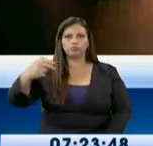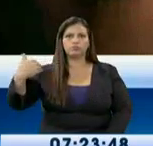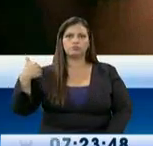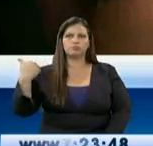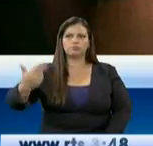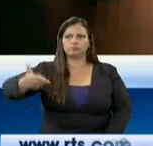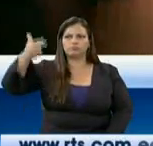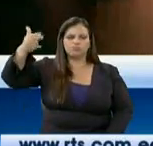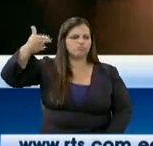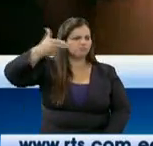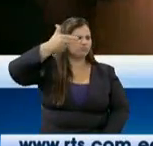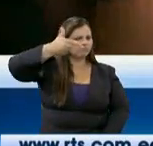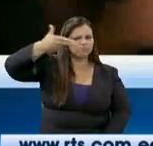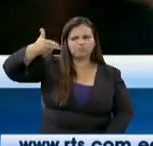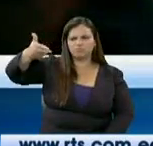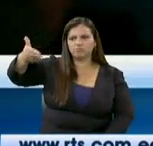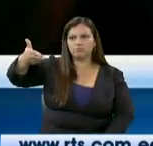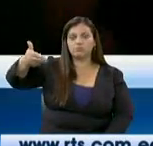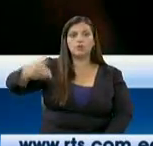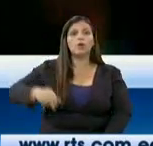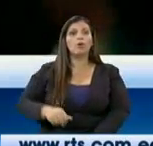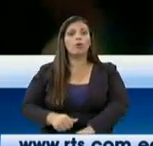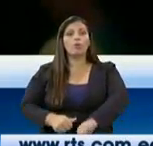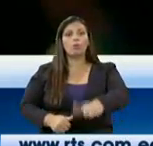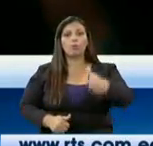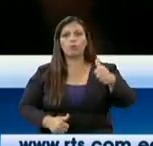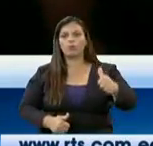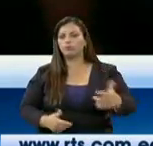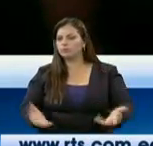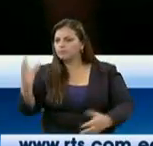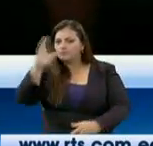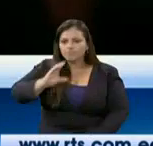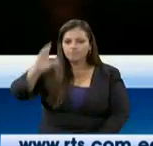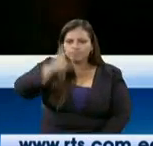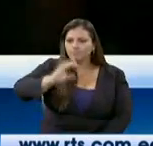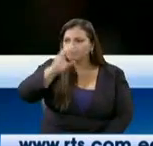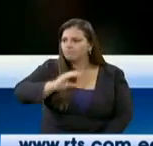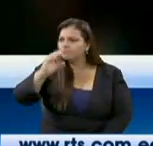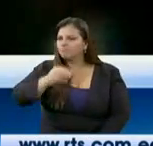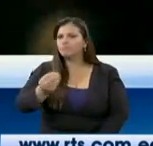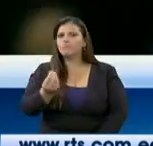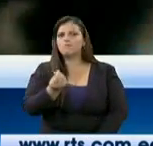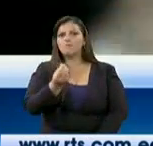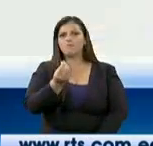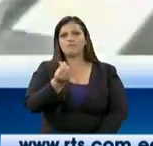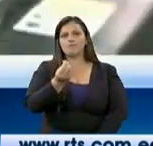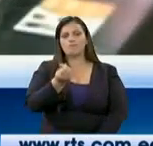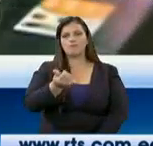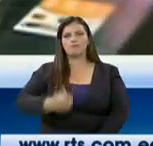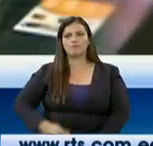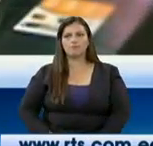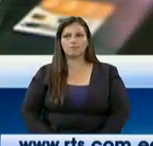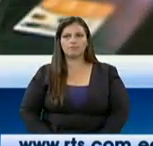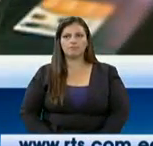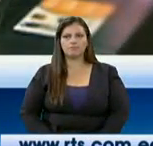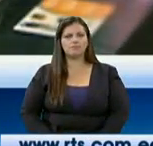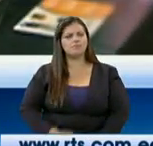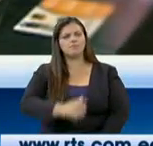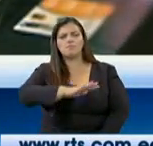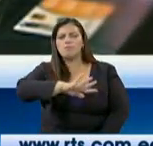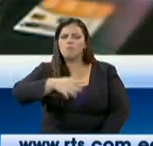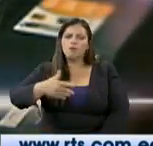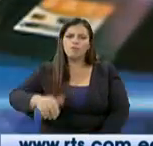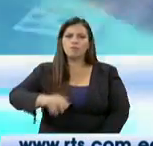las señoritas, mientras que su cómplice iniciaba la búsqueda del dinero. Eran aproximadamente las 3 de la